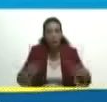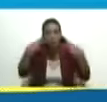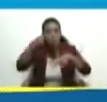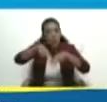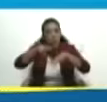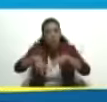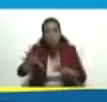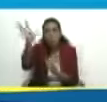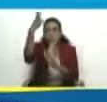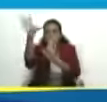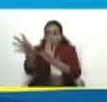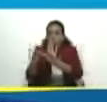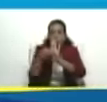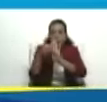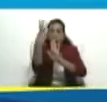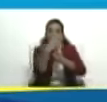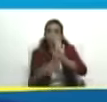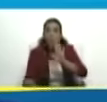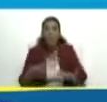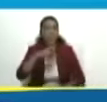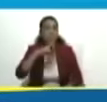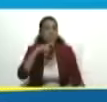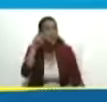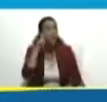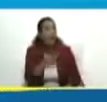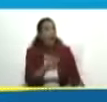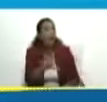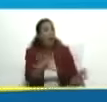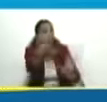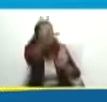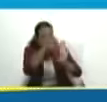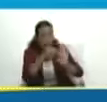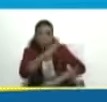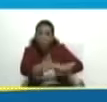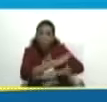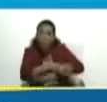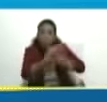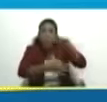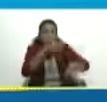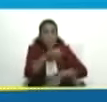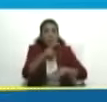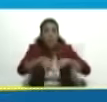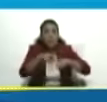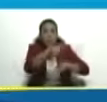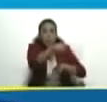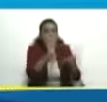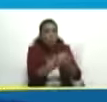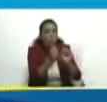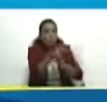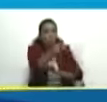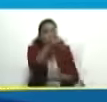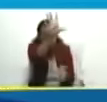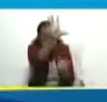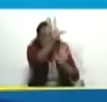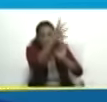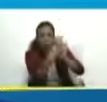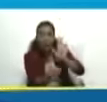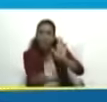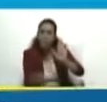niños. Todos nuestros nietos estaban viendo el juego. ¿Cómo le explica uno? Tienen que dar el